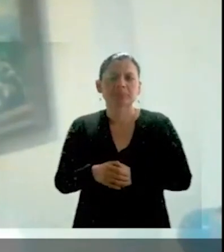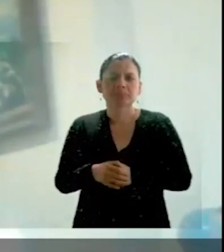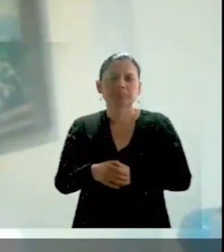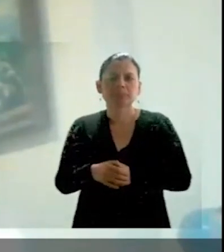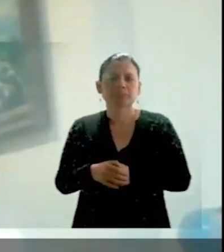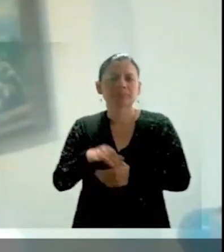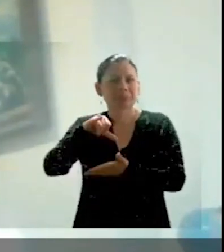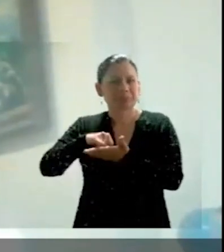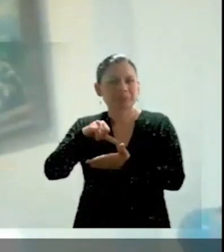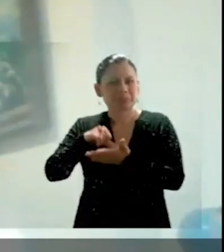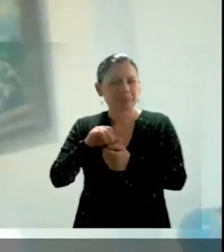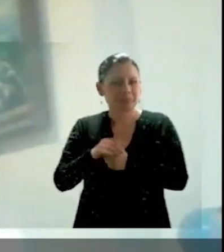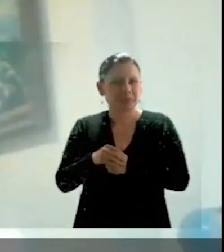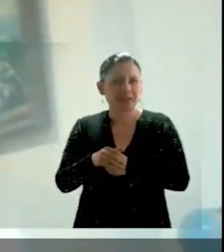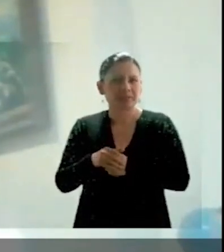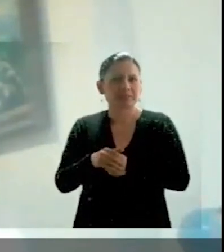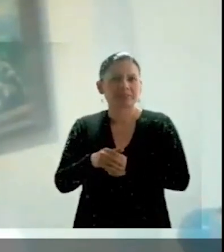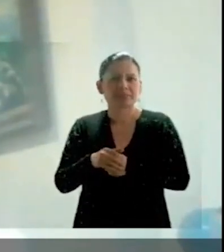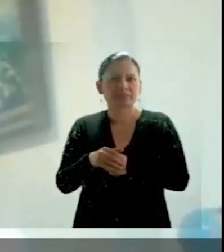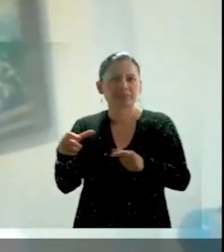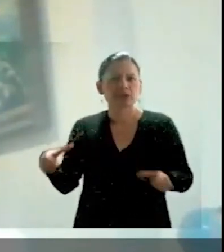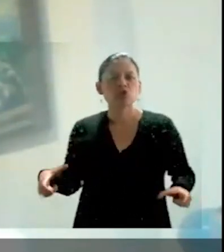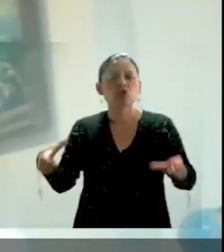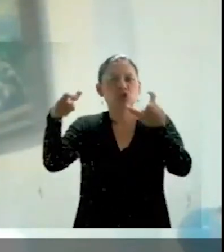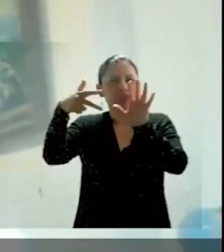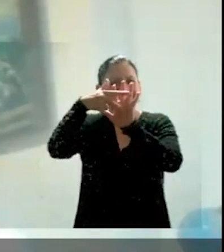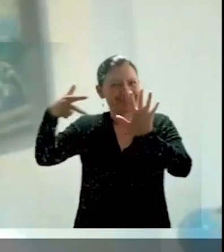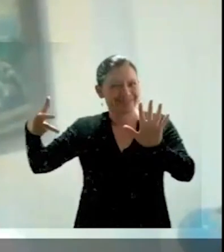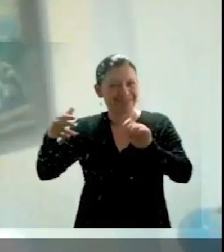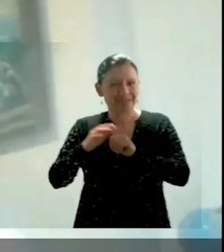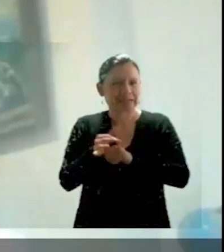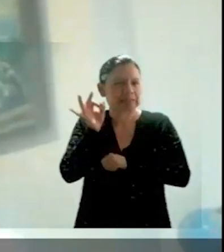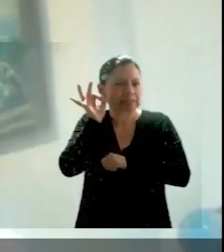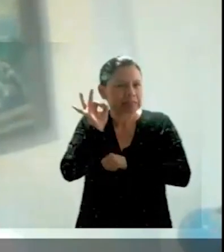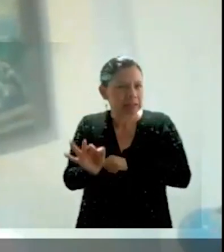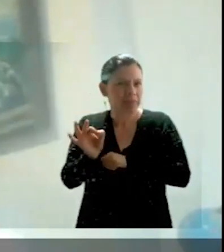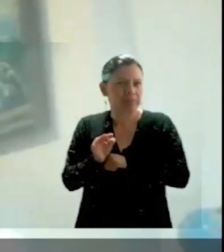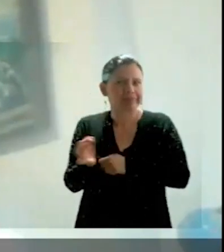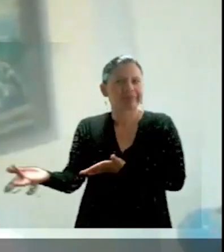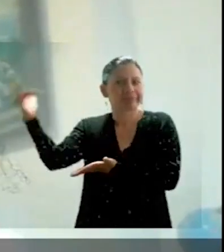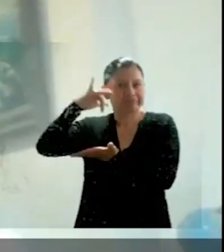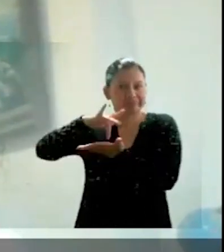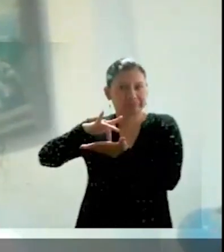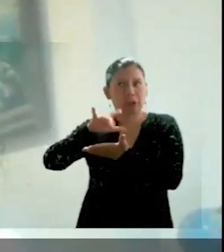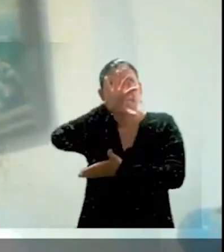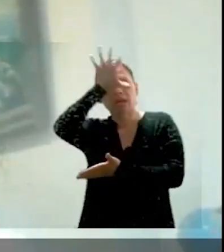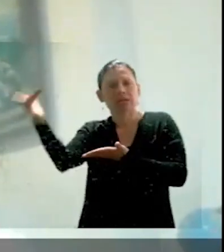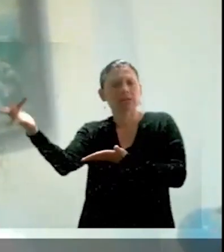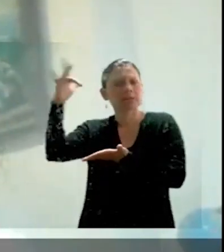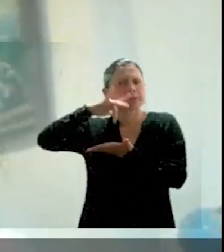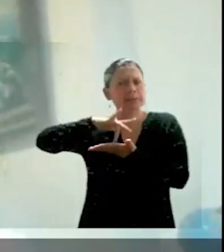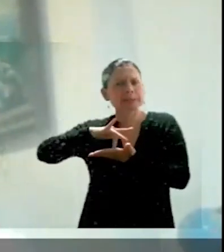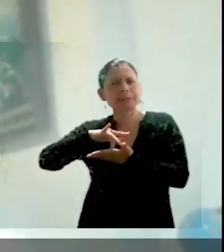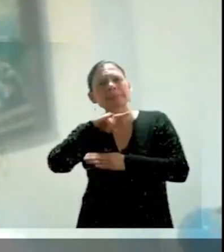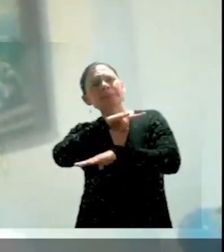en estas visitas que recibe la Corte normalmente de otros países, de personas que vienen a